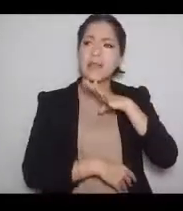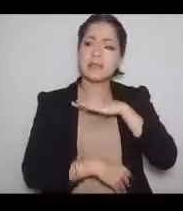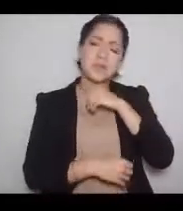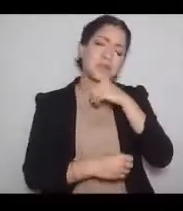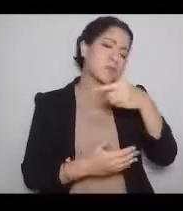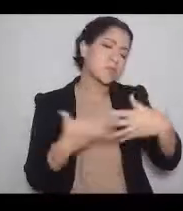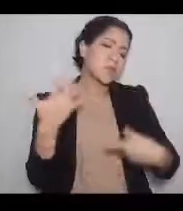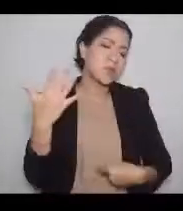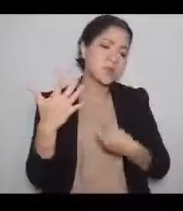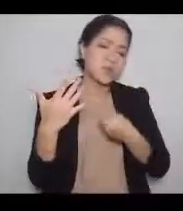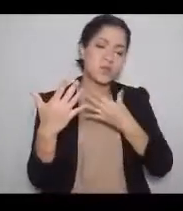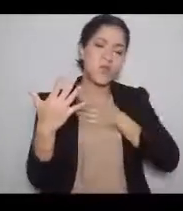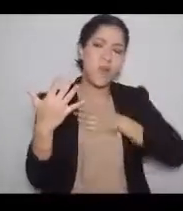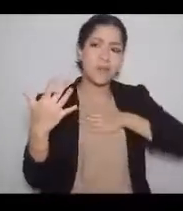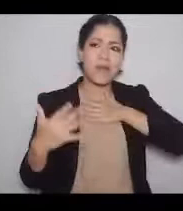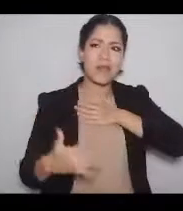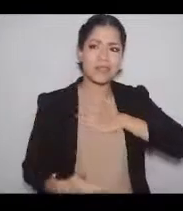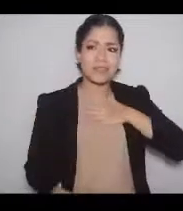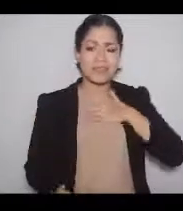No mames.